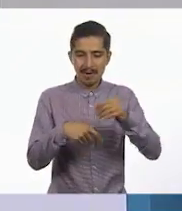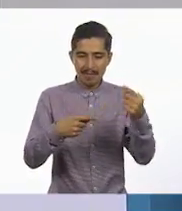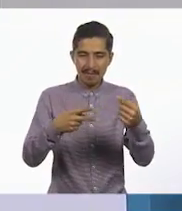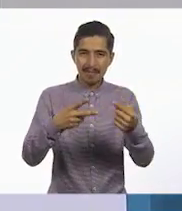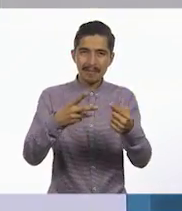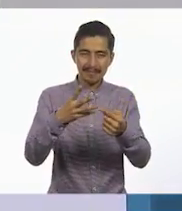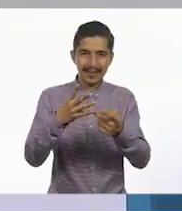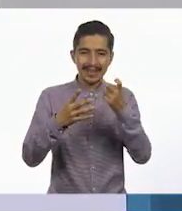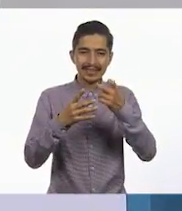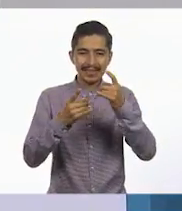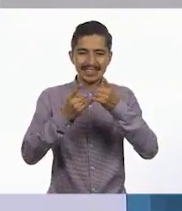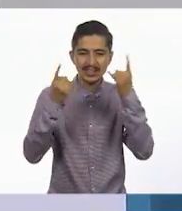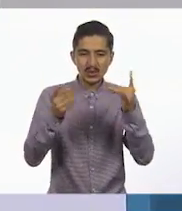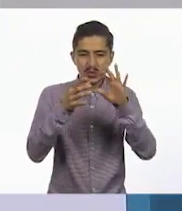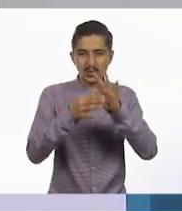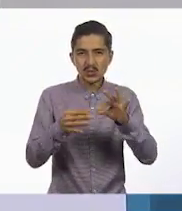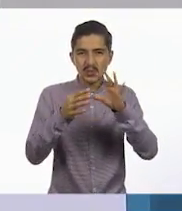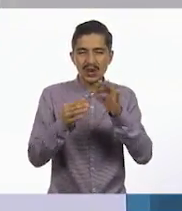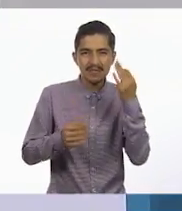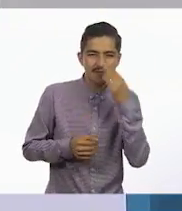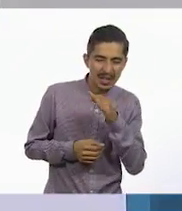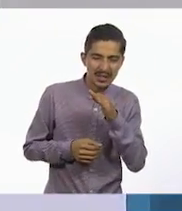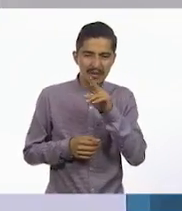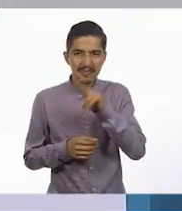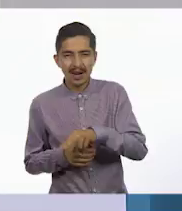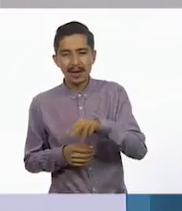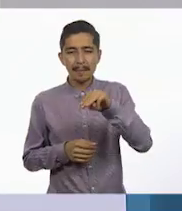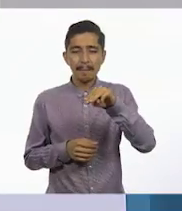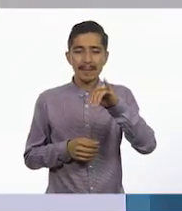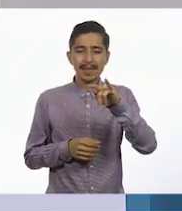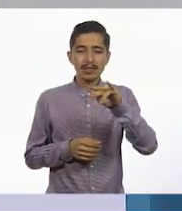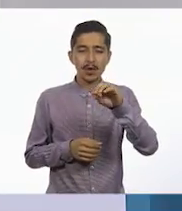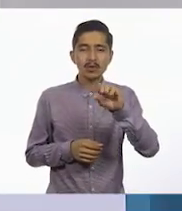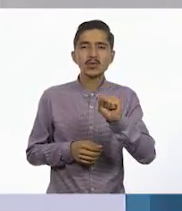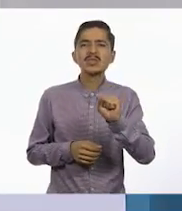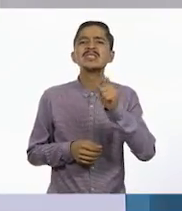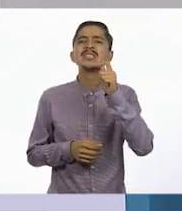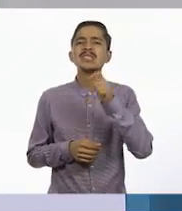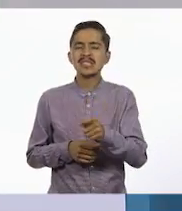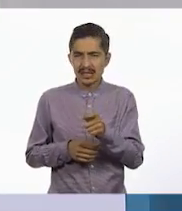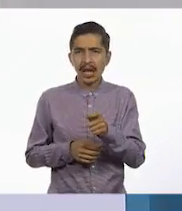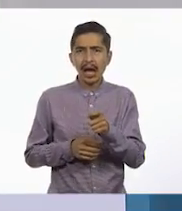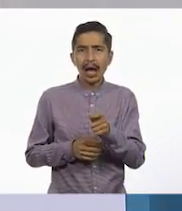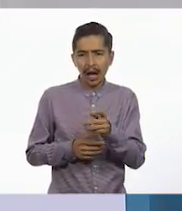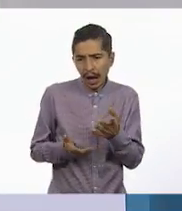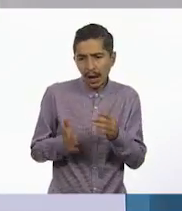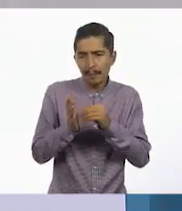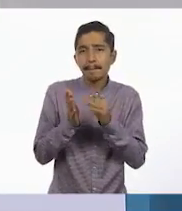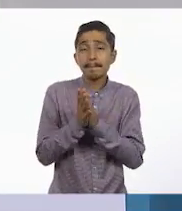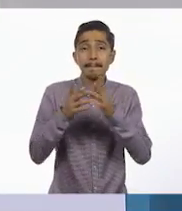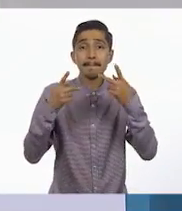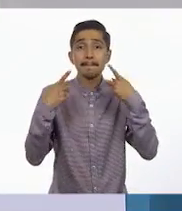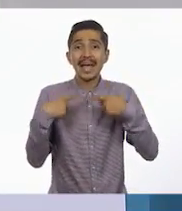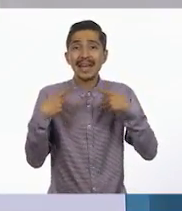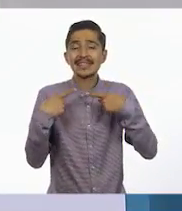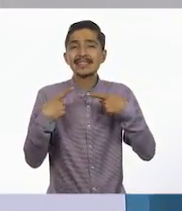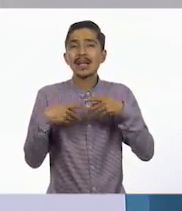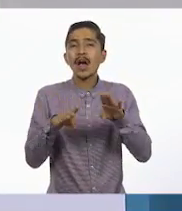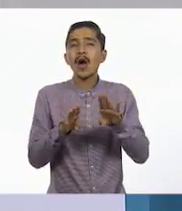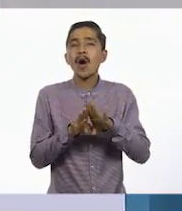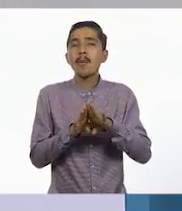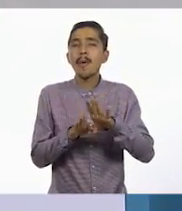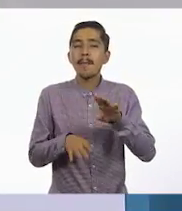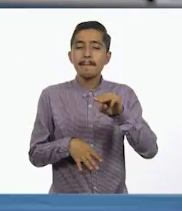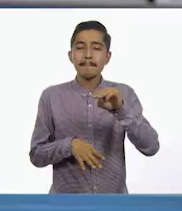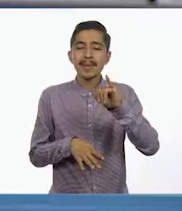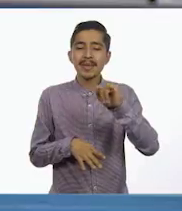que van conformando las leyendas y los mitos. Te recuerdo que los mitos incluyen personajes